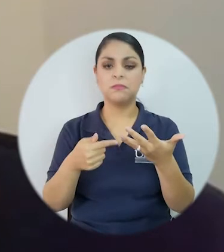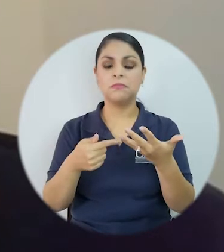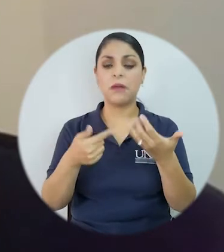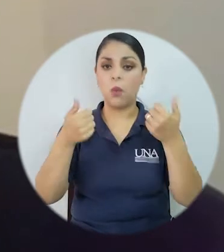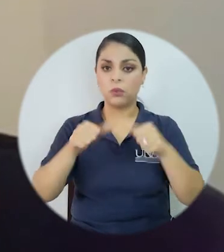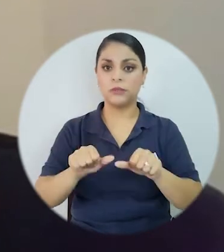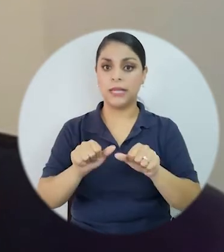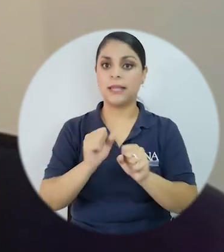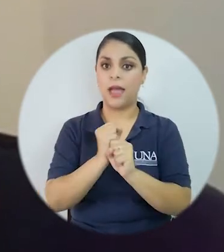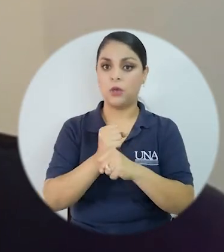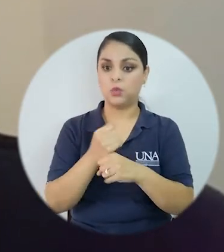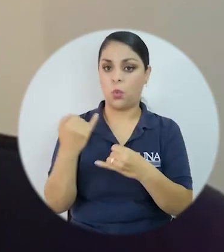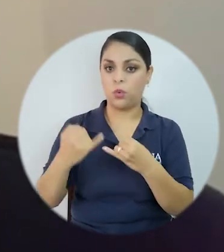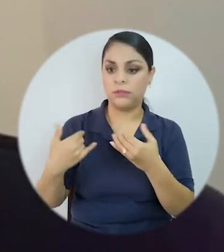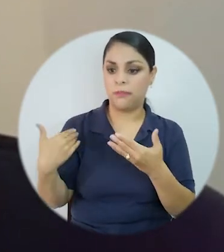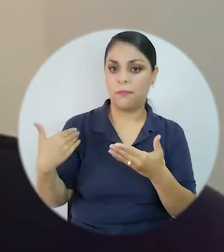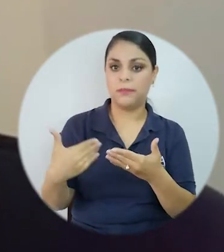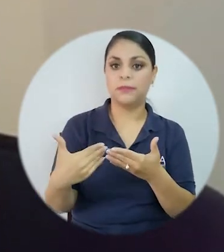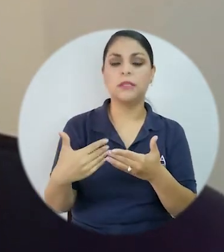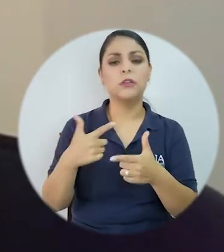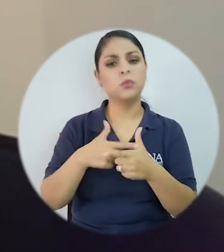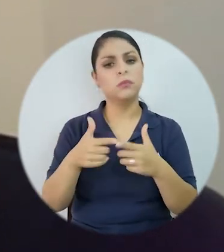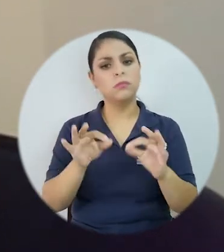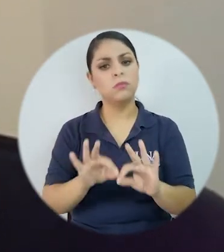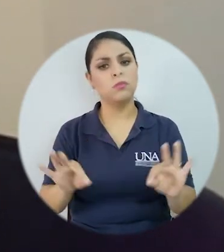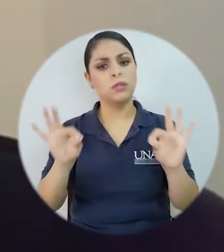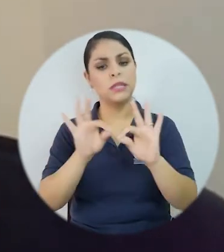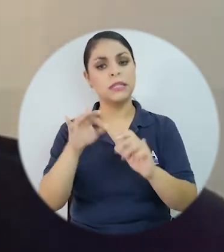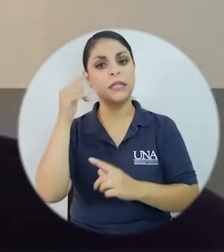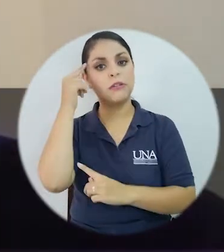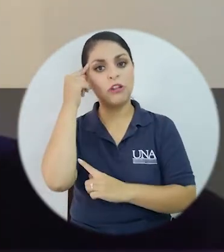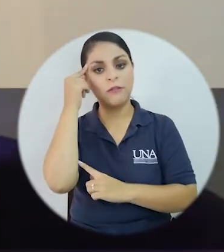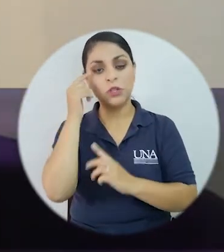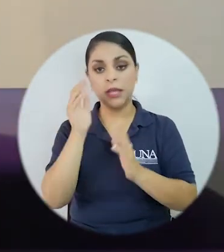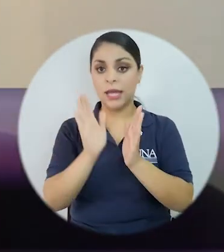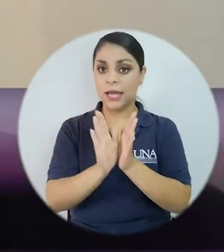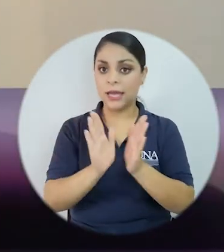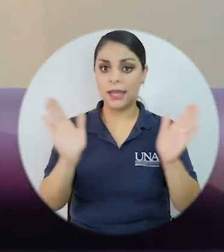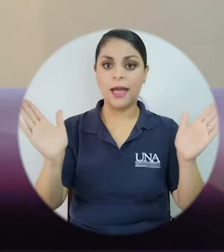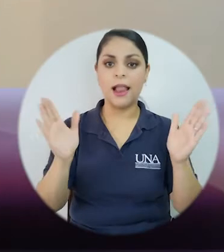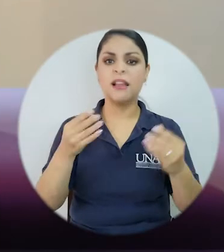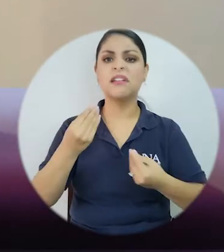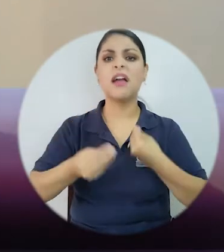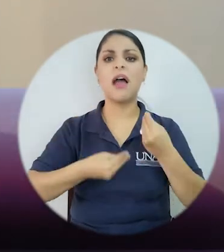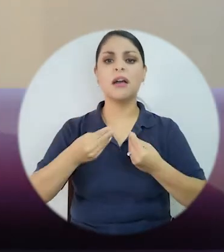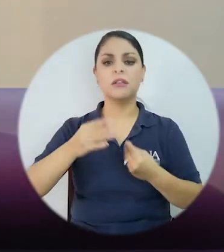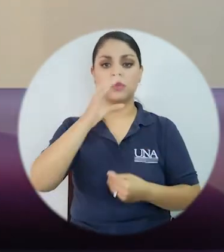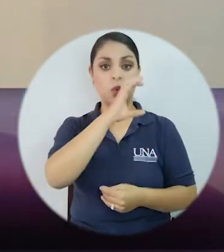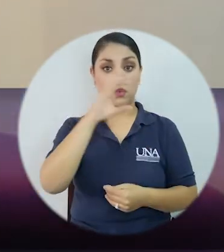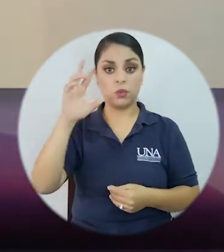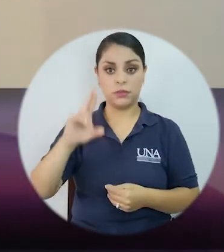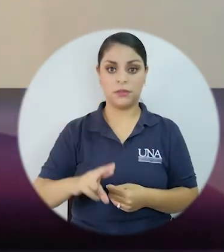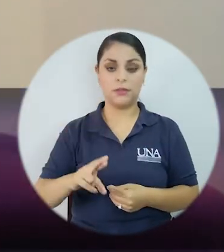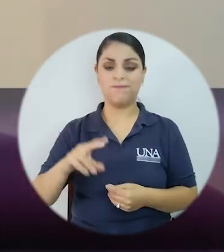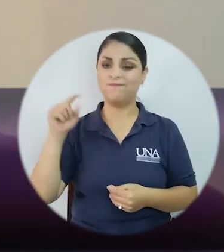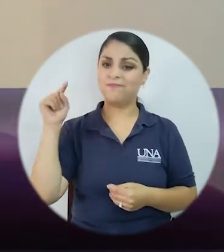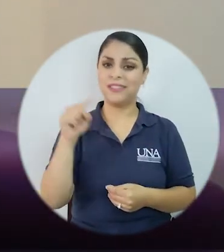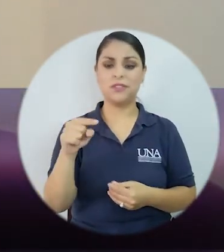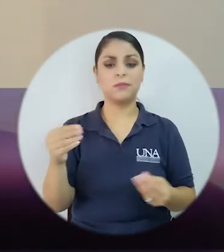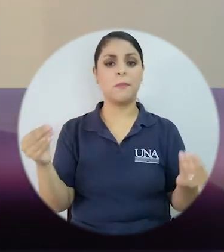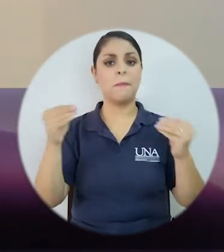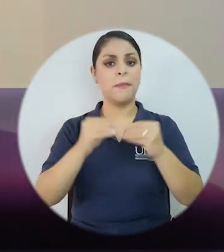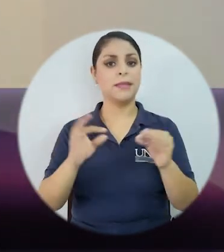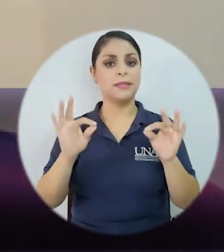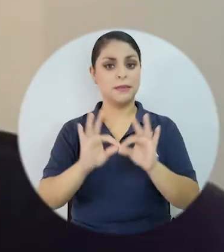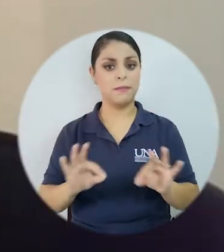últimamente. Entonces yo pienso que independientemente de que es importante hacer una reflexión general sobre lo que se ha hecho en Costa Rica,